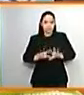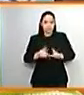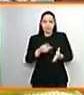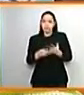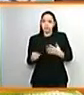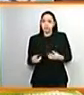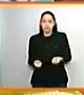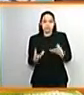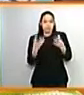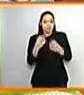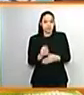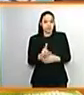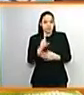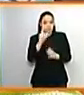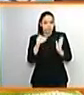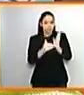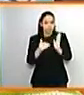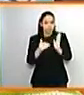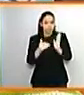entregamos más de